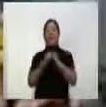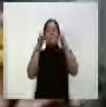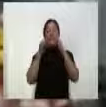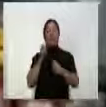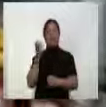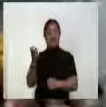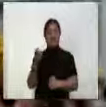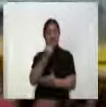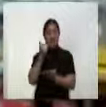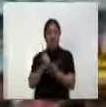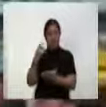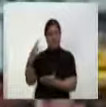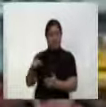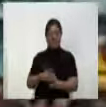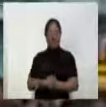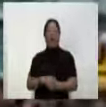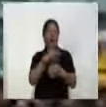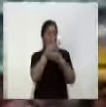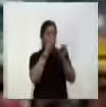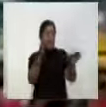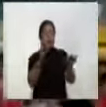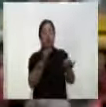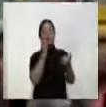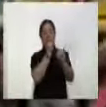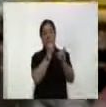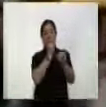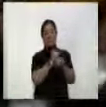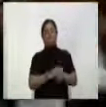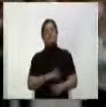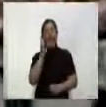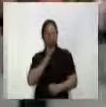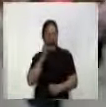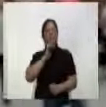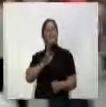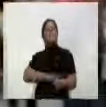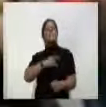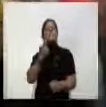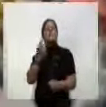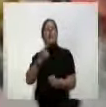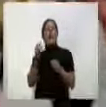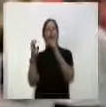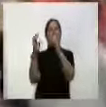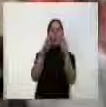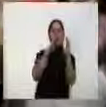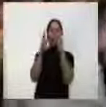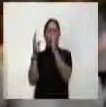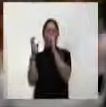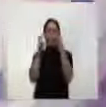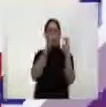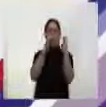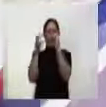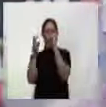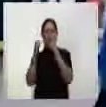Shenzhen indicó en la red social Weibo que va a verificar las causas de la oscilación del